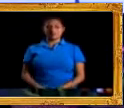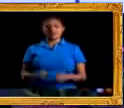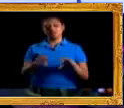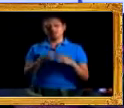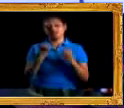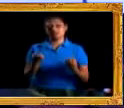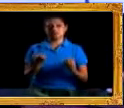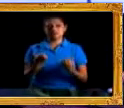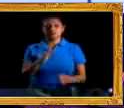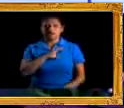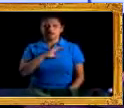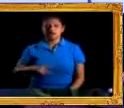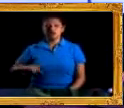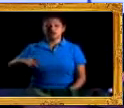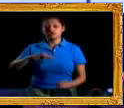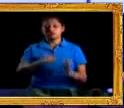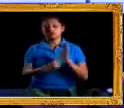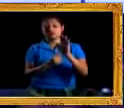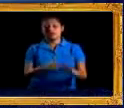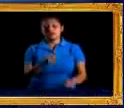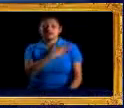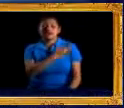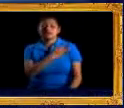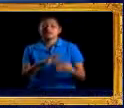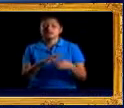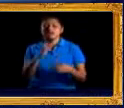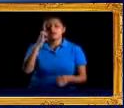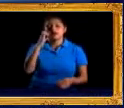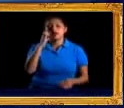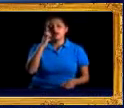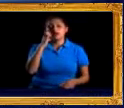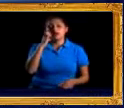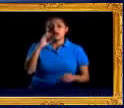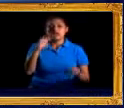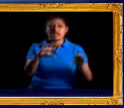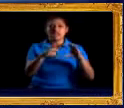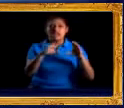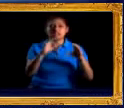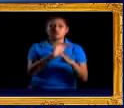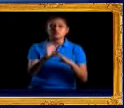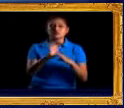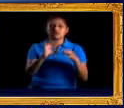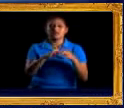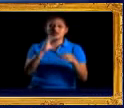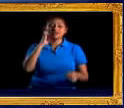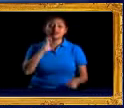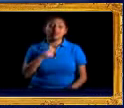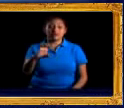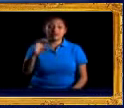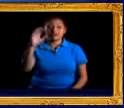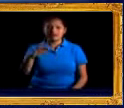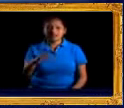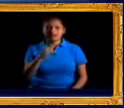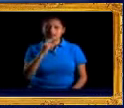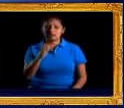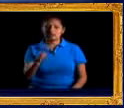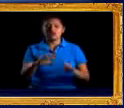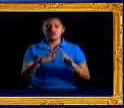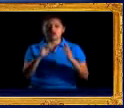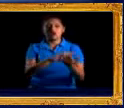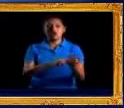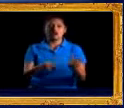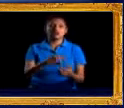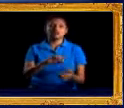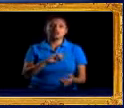Entonces Cristo nos muestra la riqueza del Padre en la atmósfera de lo eterno. Y aquí, hermano, reino se